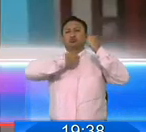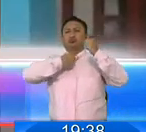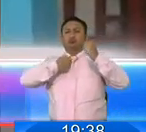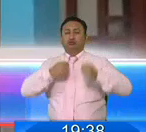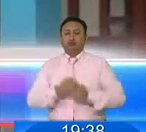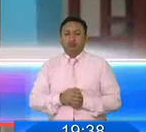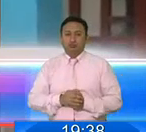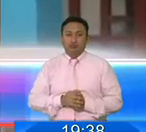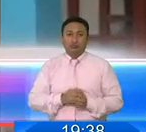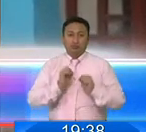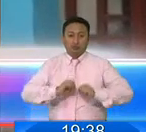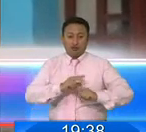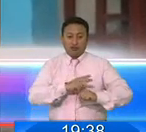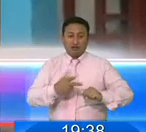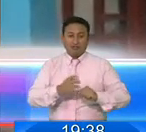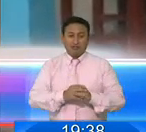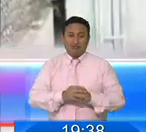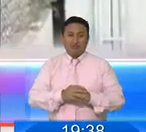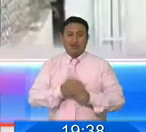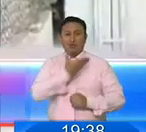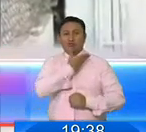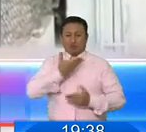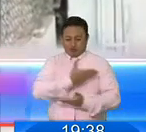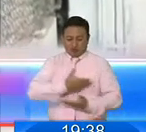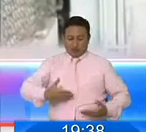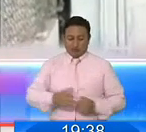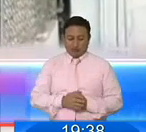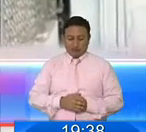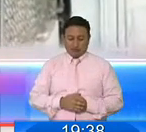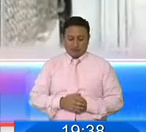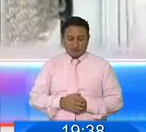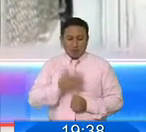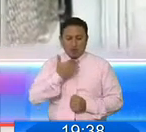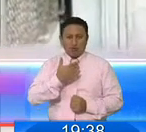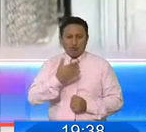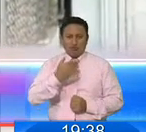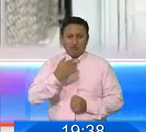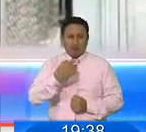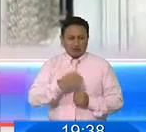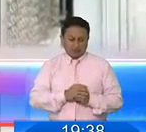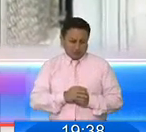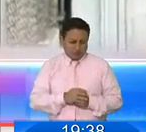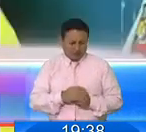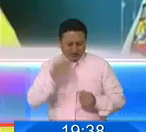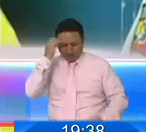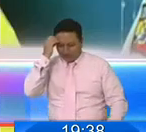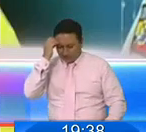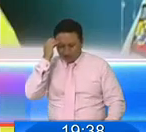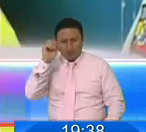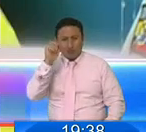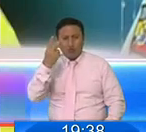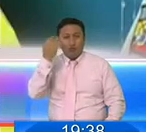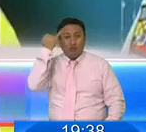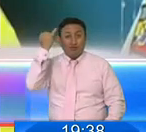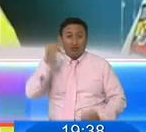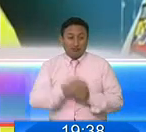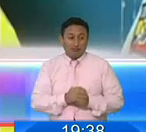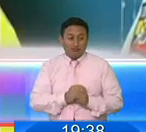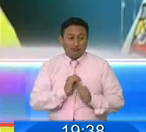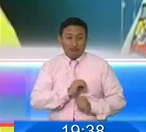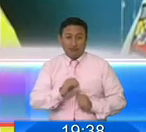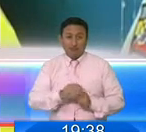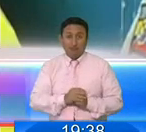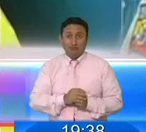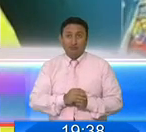para empezar a desmembrar le tuvo una segunda idea que tampoco le resultó ella toma alcohol